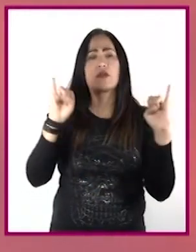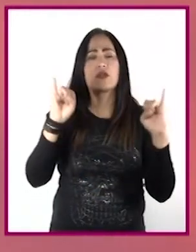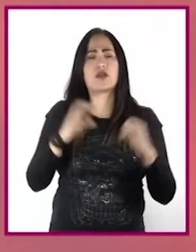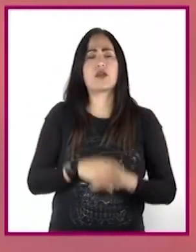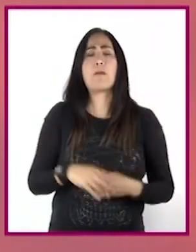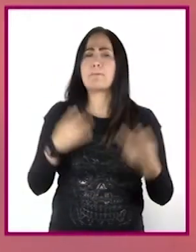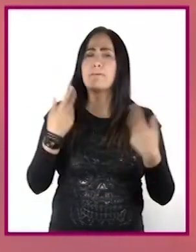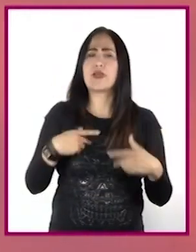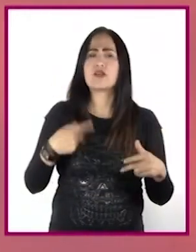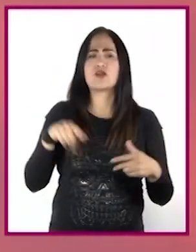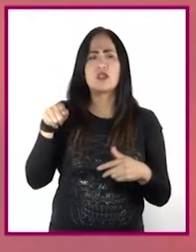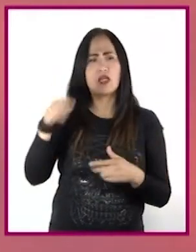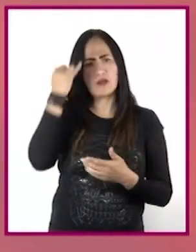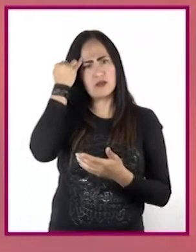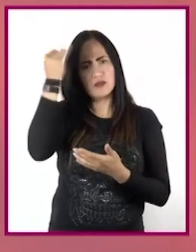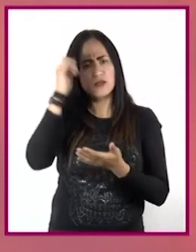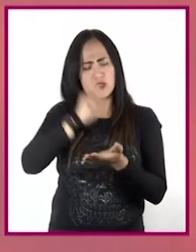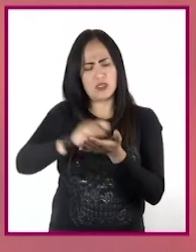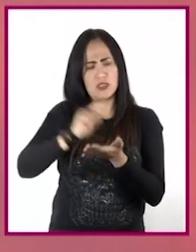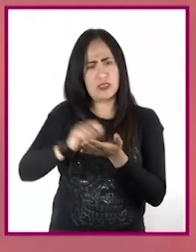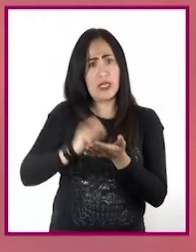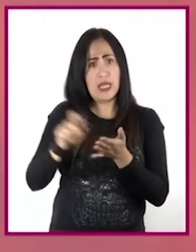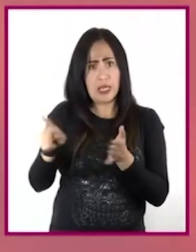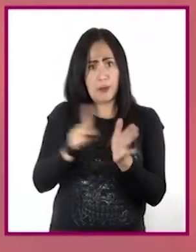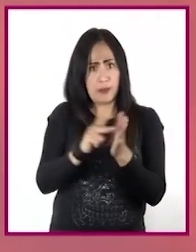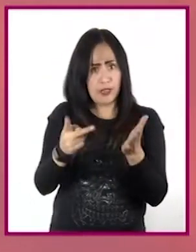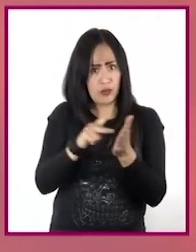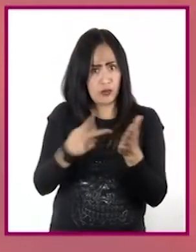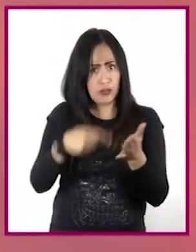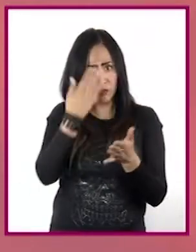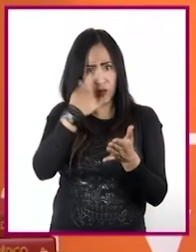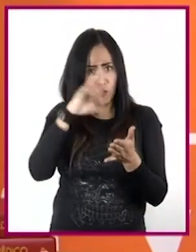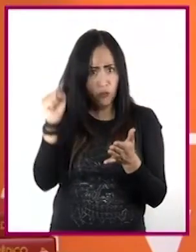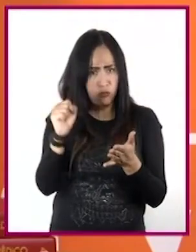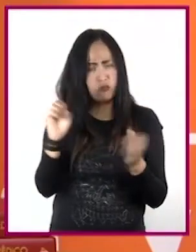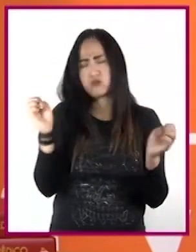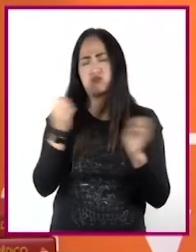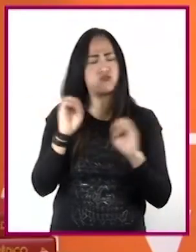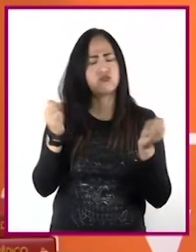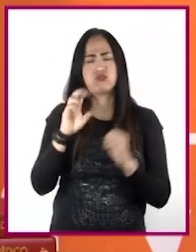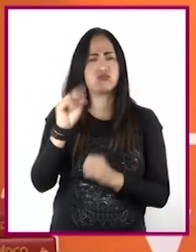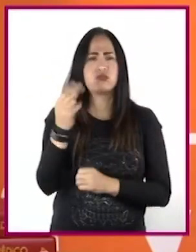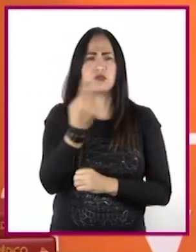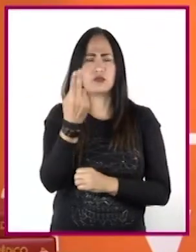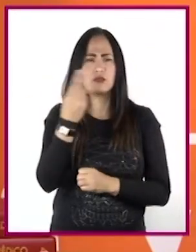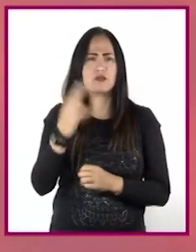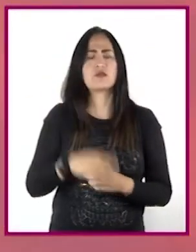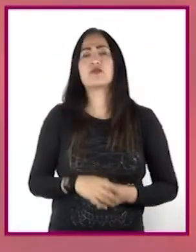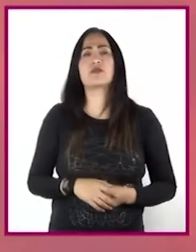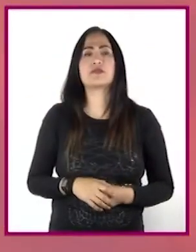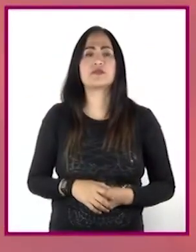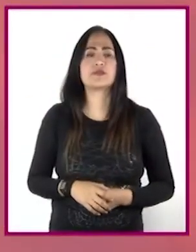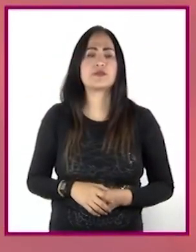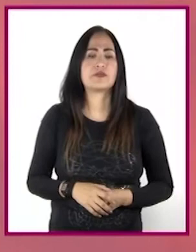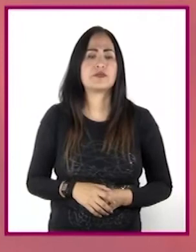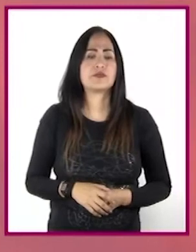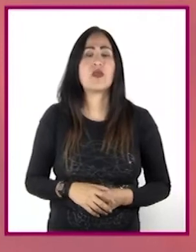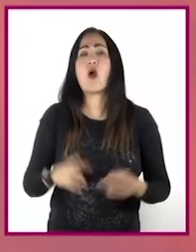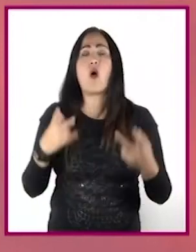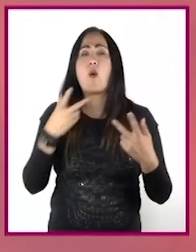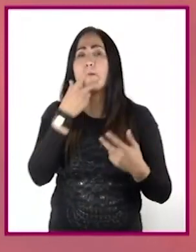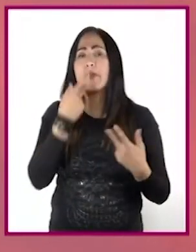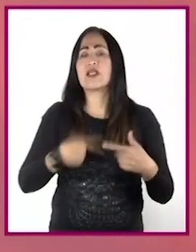lo escribe no es necesariamente periodista del medio donde se publica. Además, generalmente los escritores